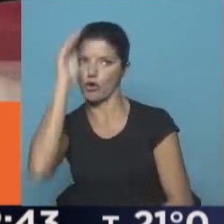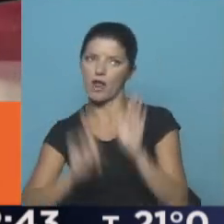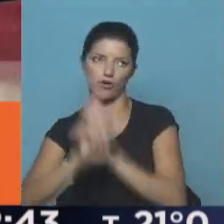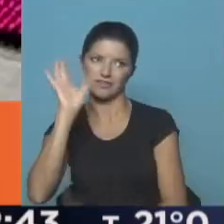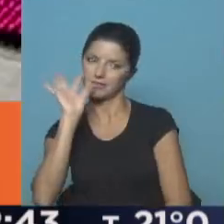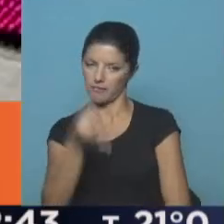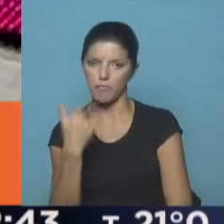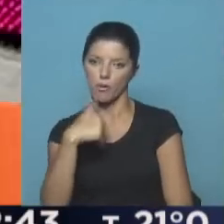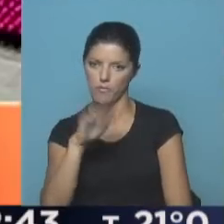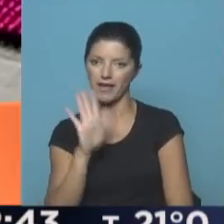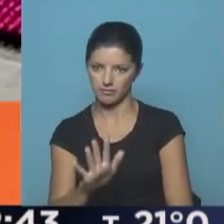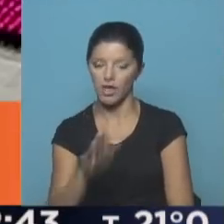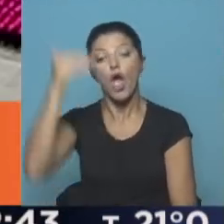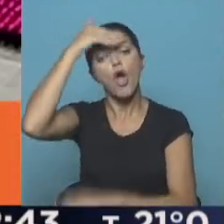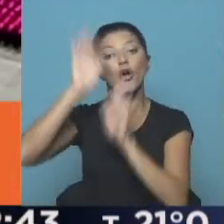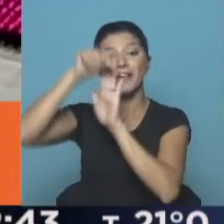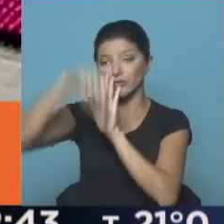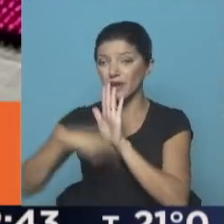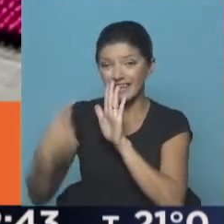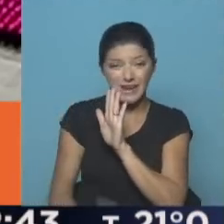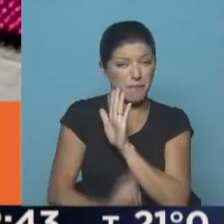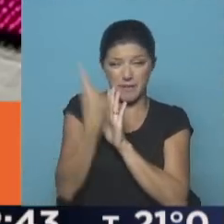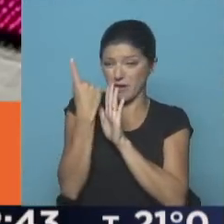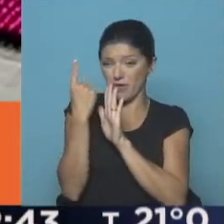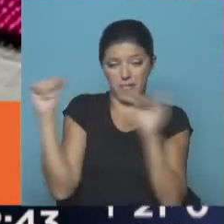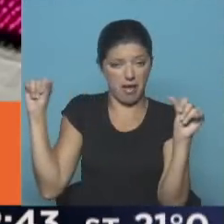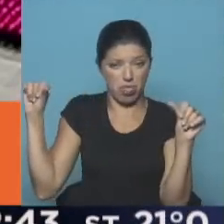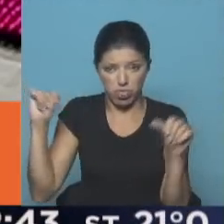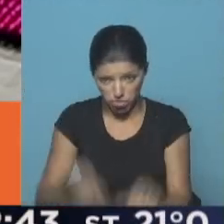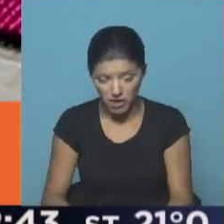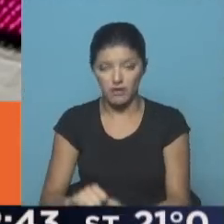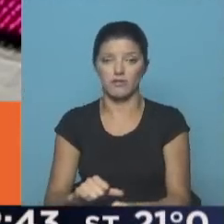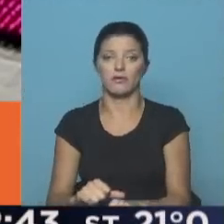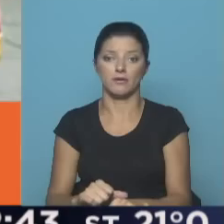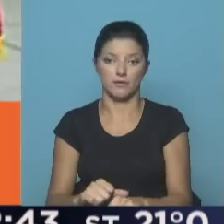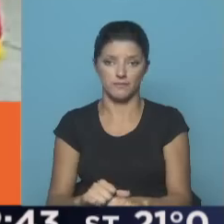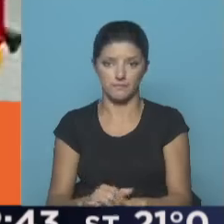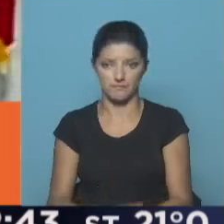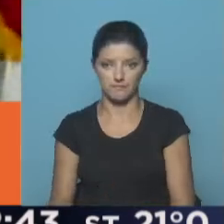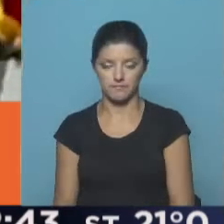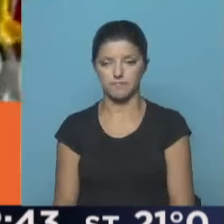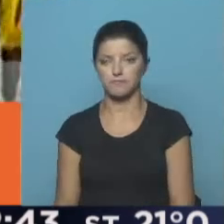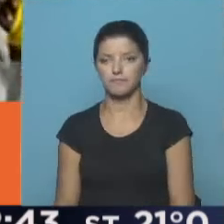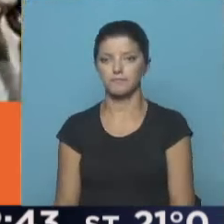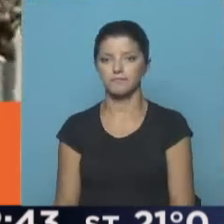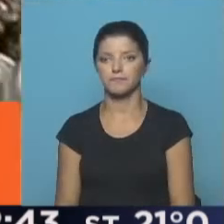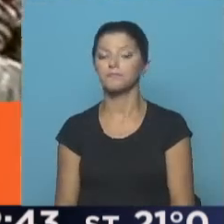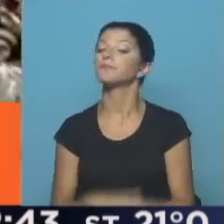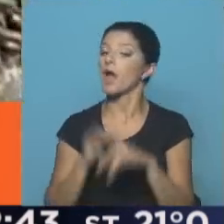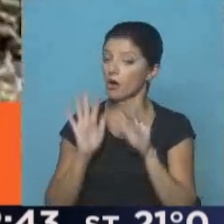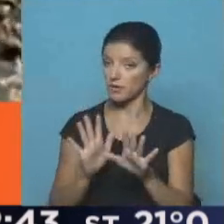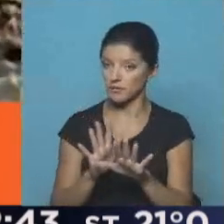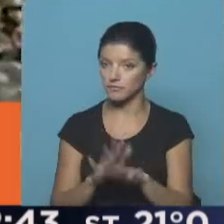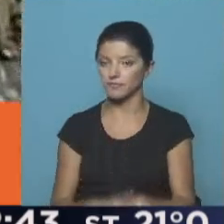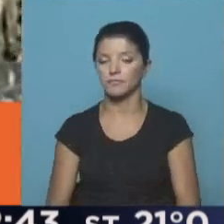que estábamos hablando. Corea del Sur sería directamente el blanco, y Seúl en particular el blanco al que atacarían. Ahora, este